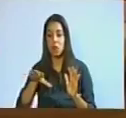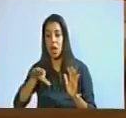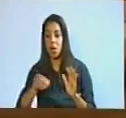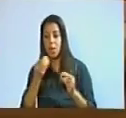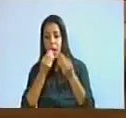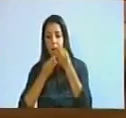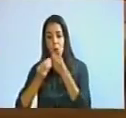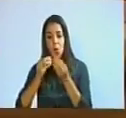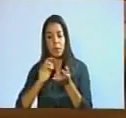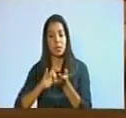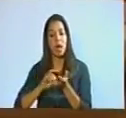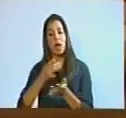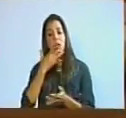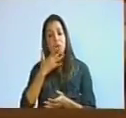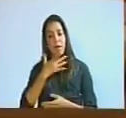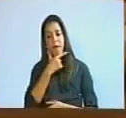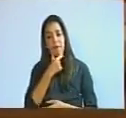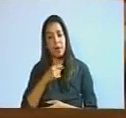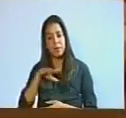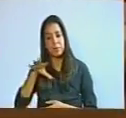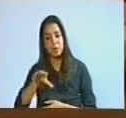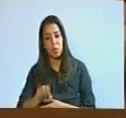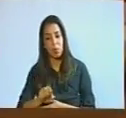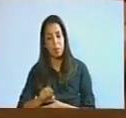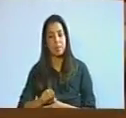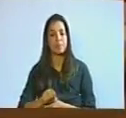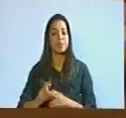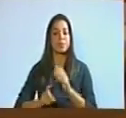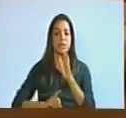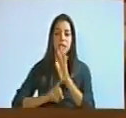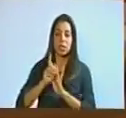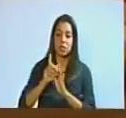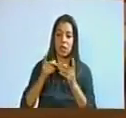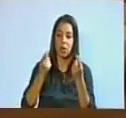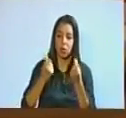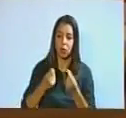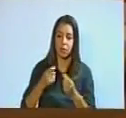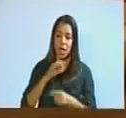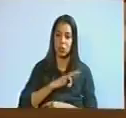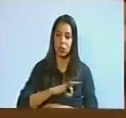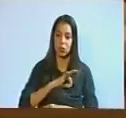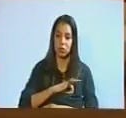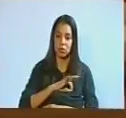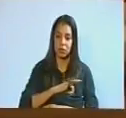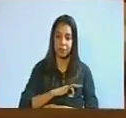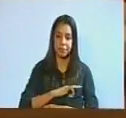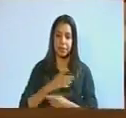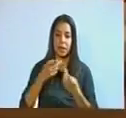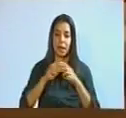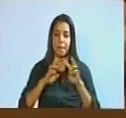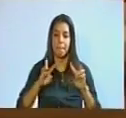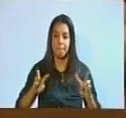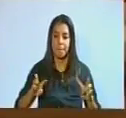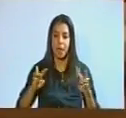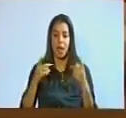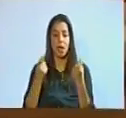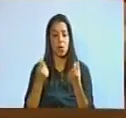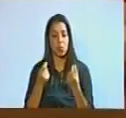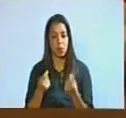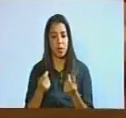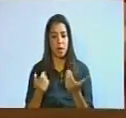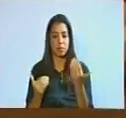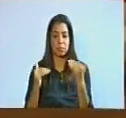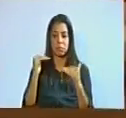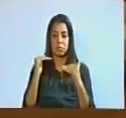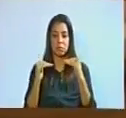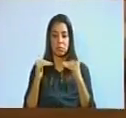estos bienes y servicios, el desarrollo económico y social, la paz económica, la